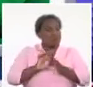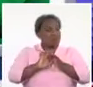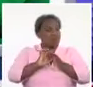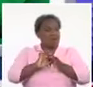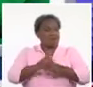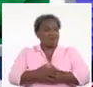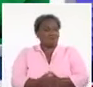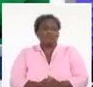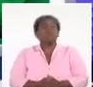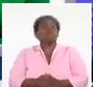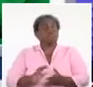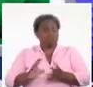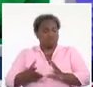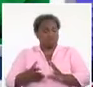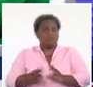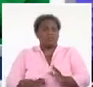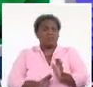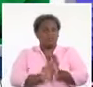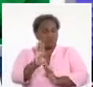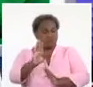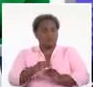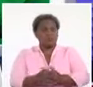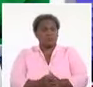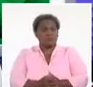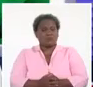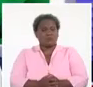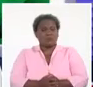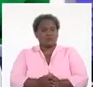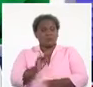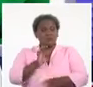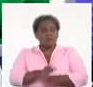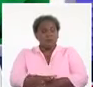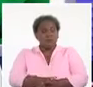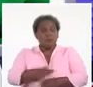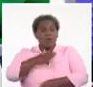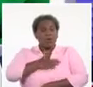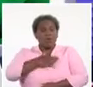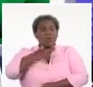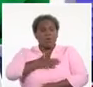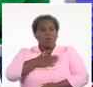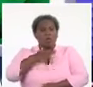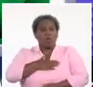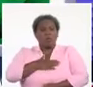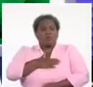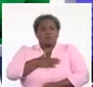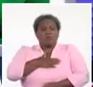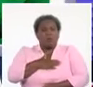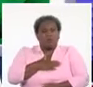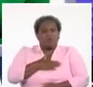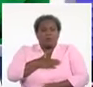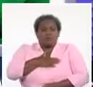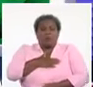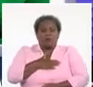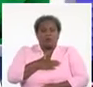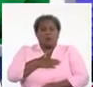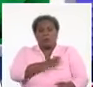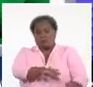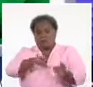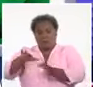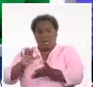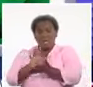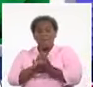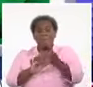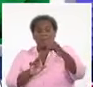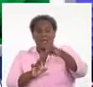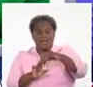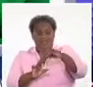muy compleja su evolución. Inicialmente con tos seca y falta de aire. En la provincia de Matanzas